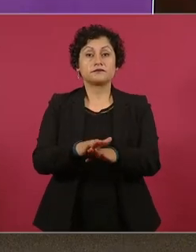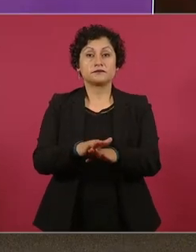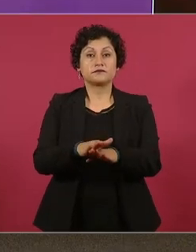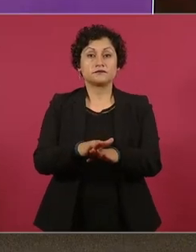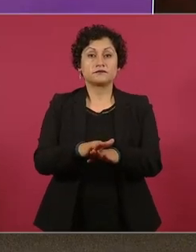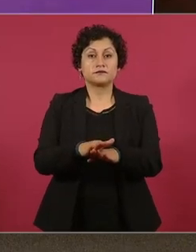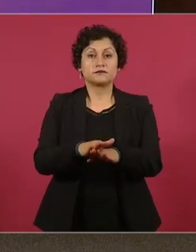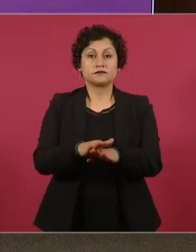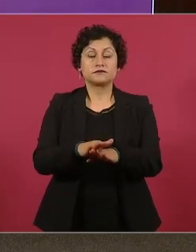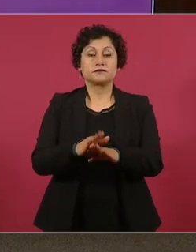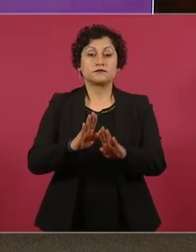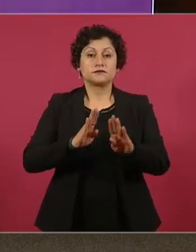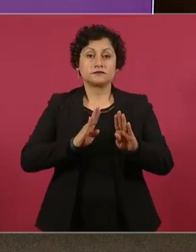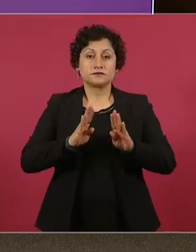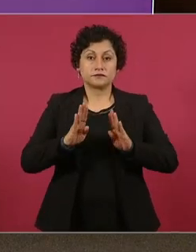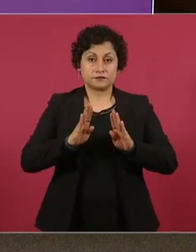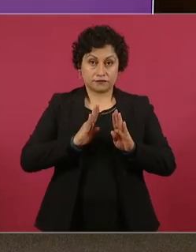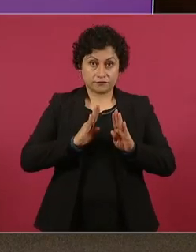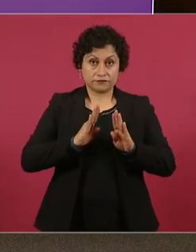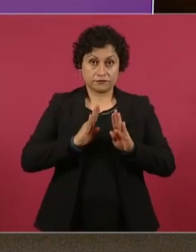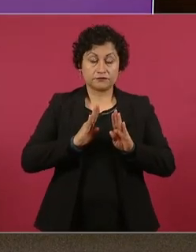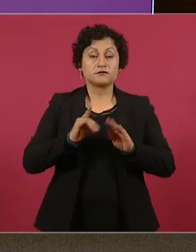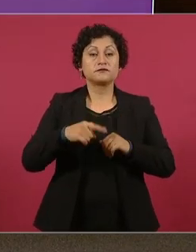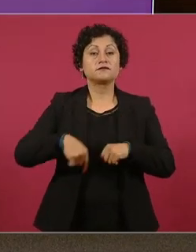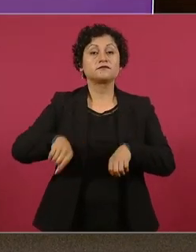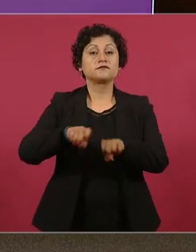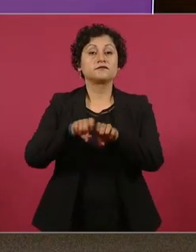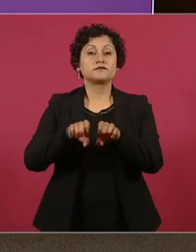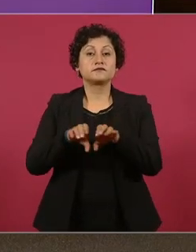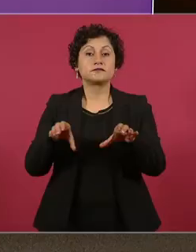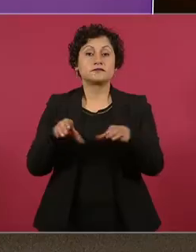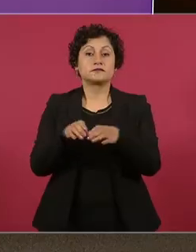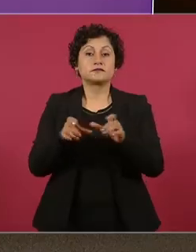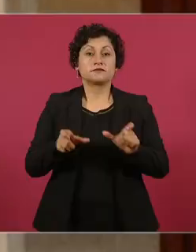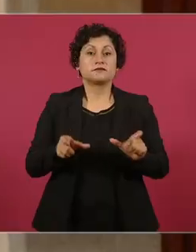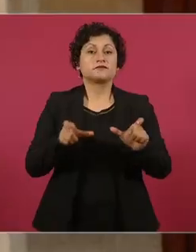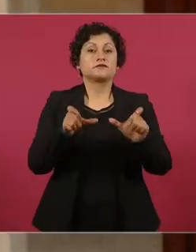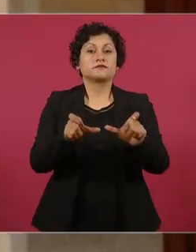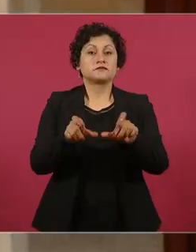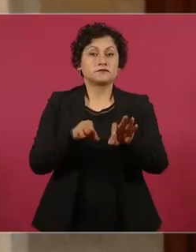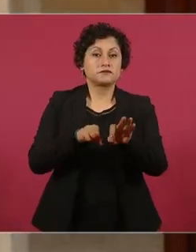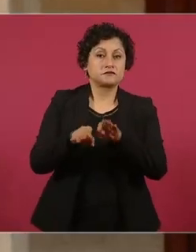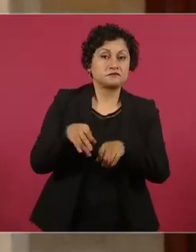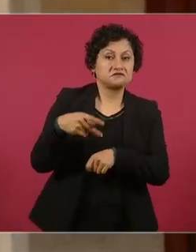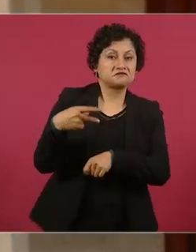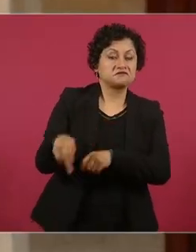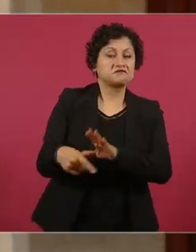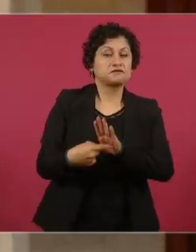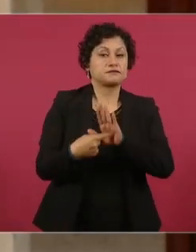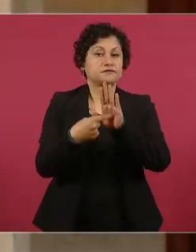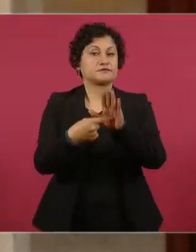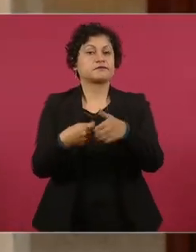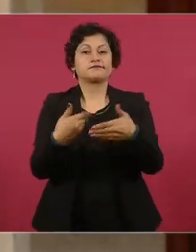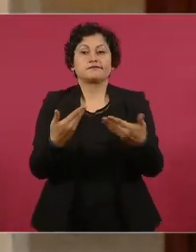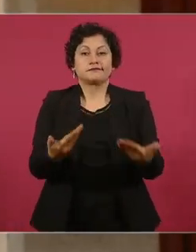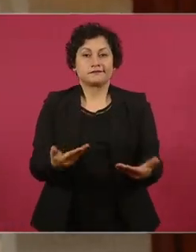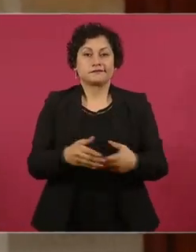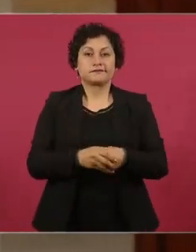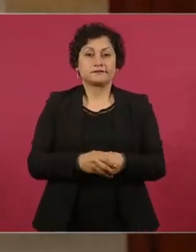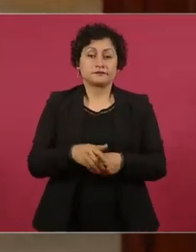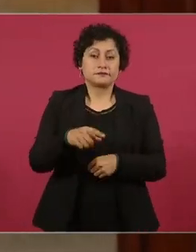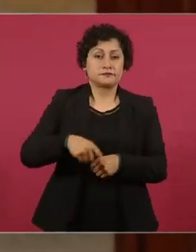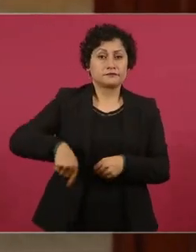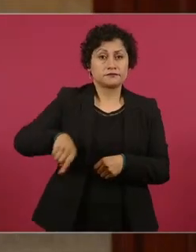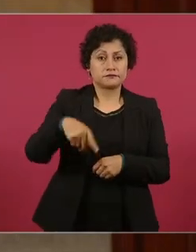Armadas y las Fuerzas de Seguridad de México, así como el trabajo diario que